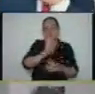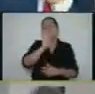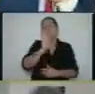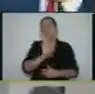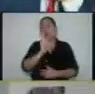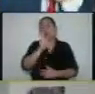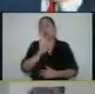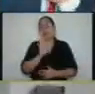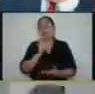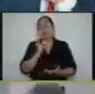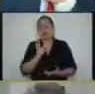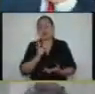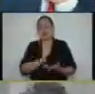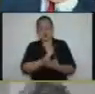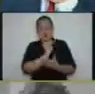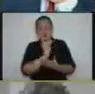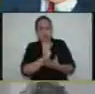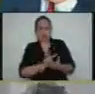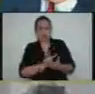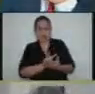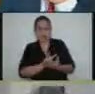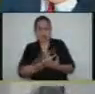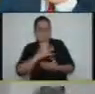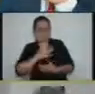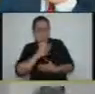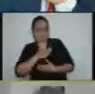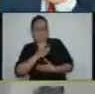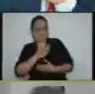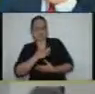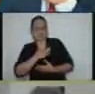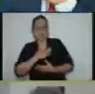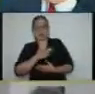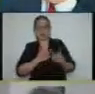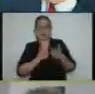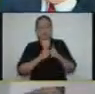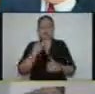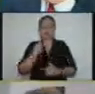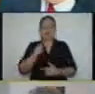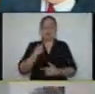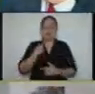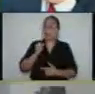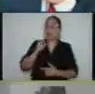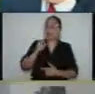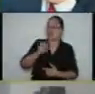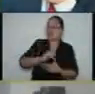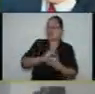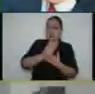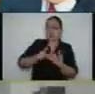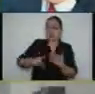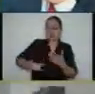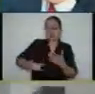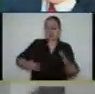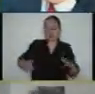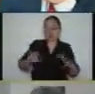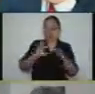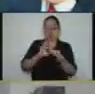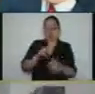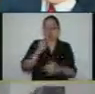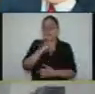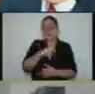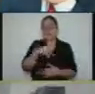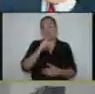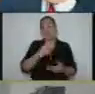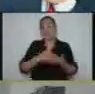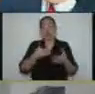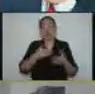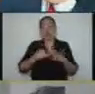de un programa, en este caso es una política ordinaria, pero en este caso por la pandemia es